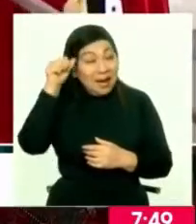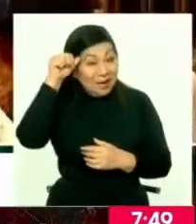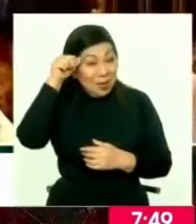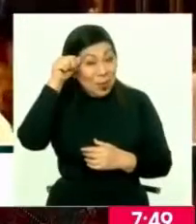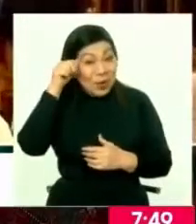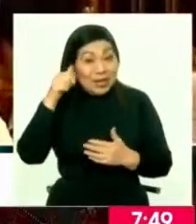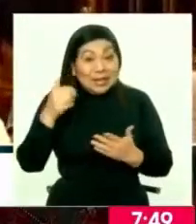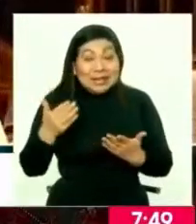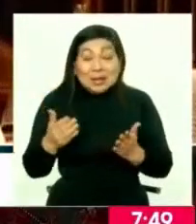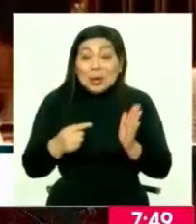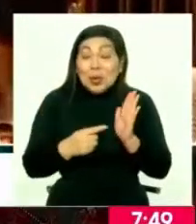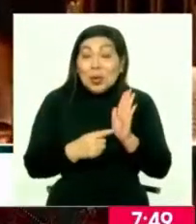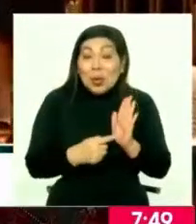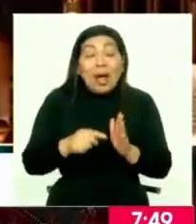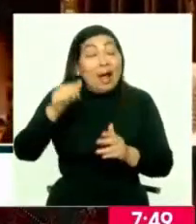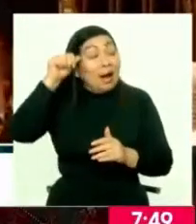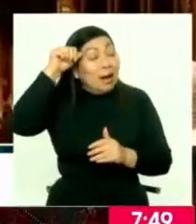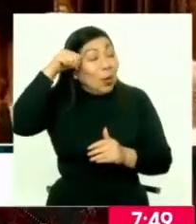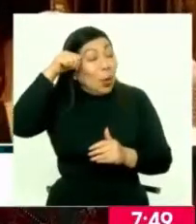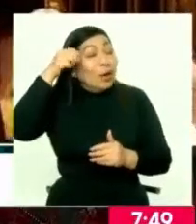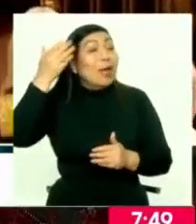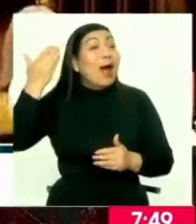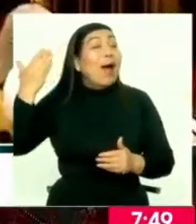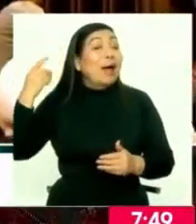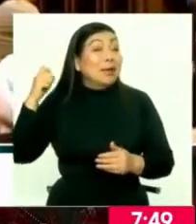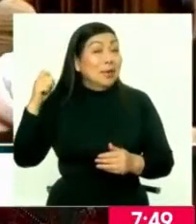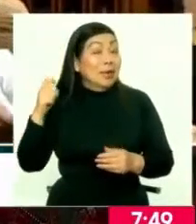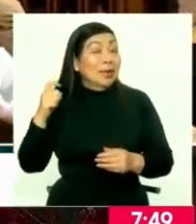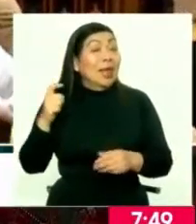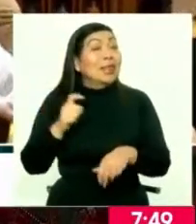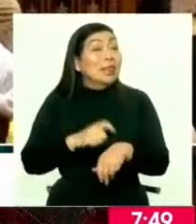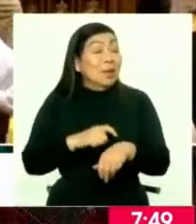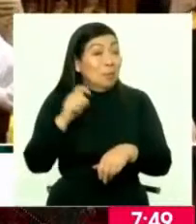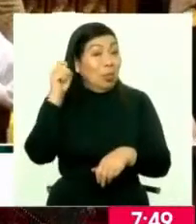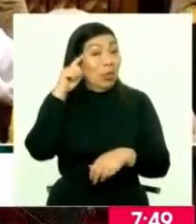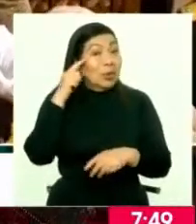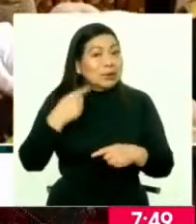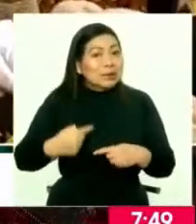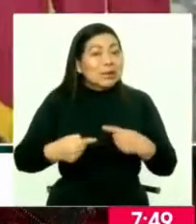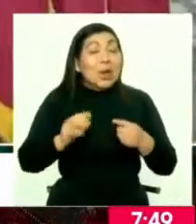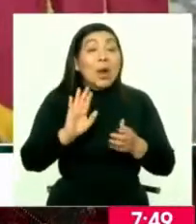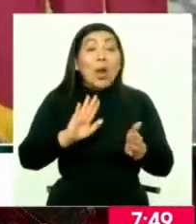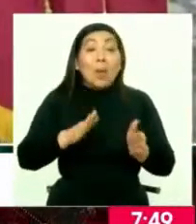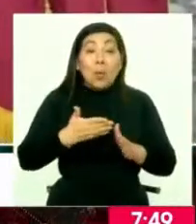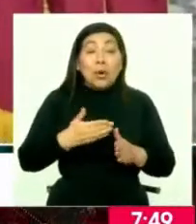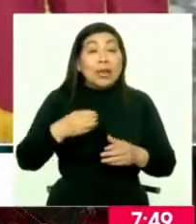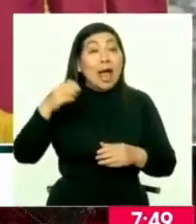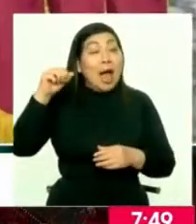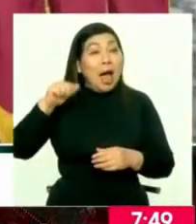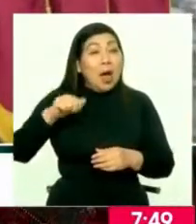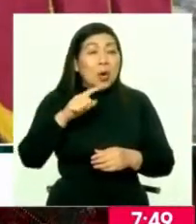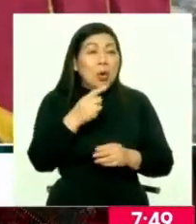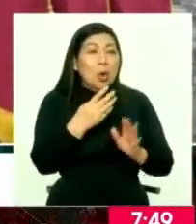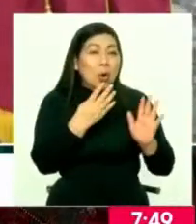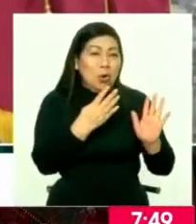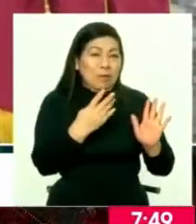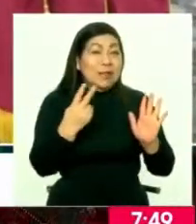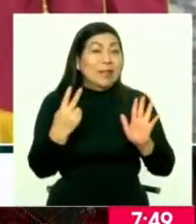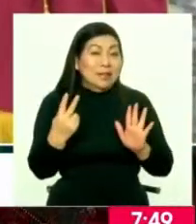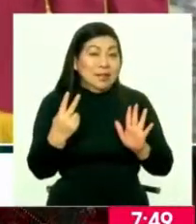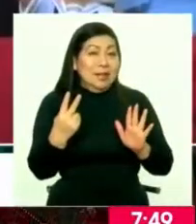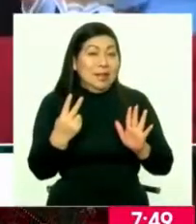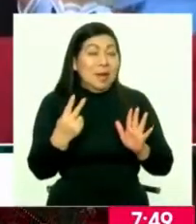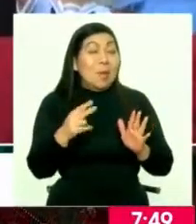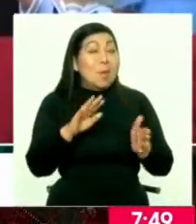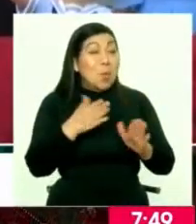obviamente se recuerdan aquellas épocas difíciles que tuvo que enfrentar, la muerte de ella en agosto de 1997